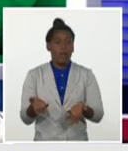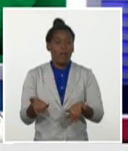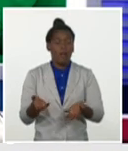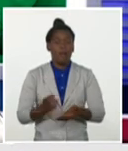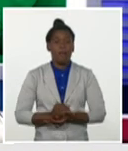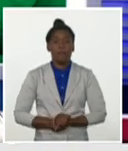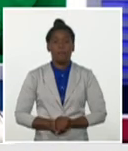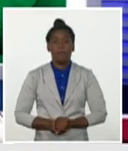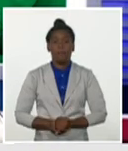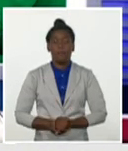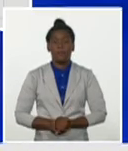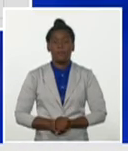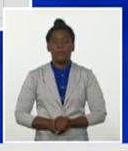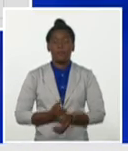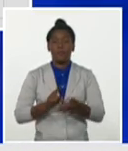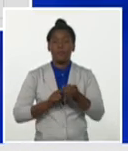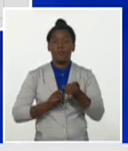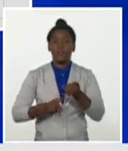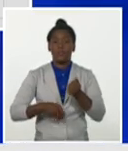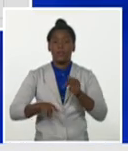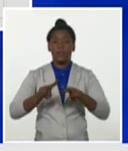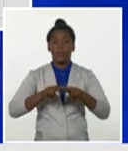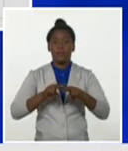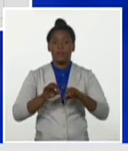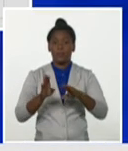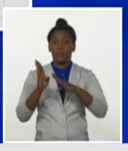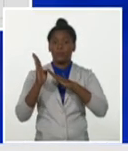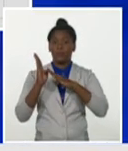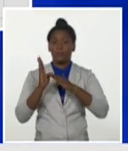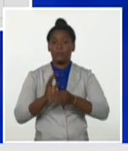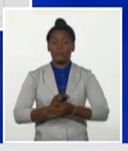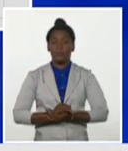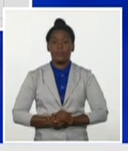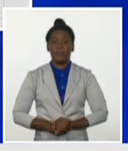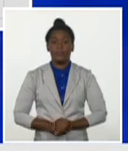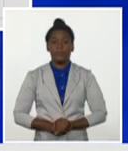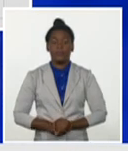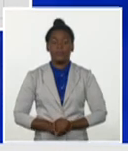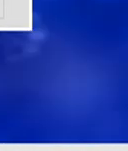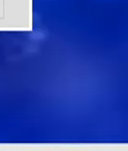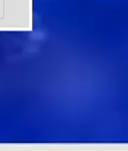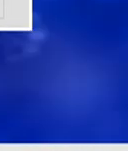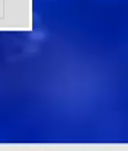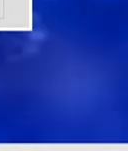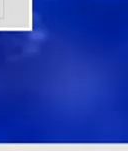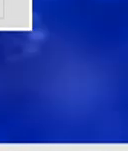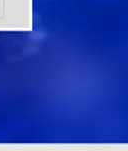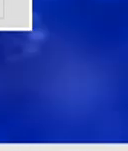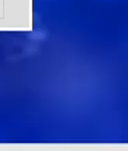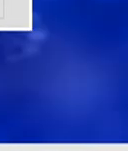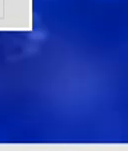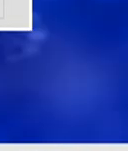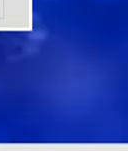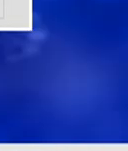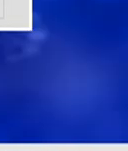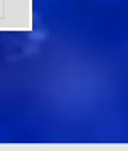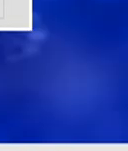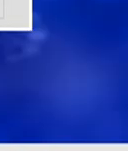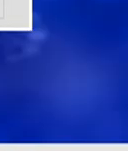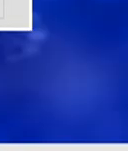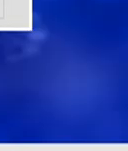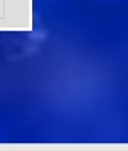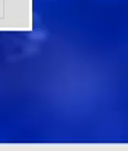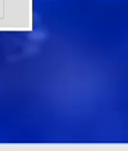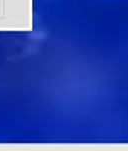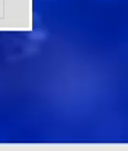provincia de La Habana, evidenciando la transmisión que existe en el territorio.